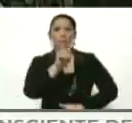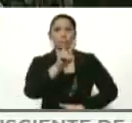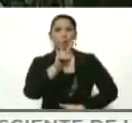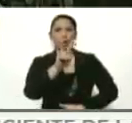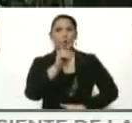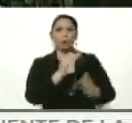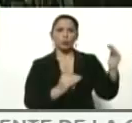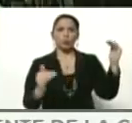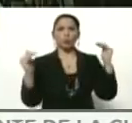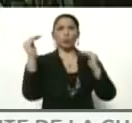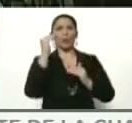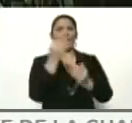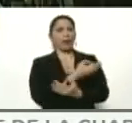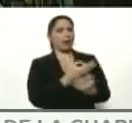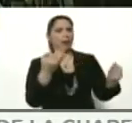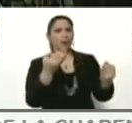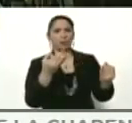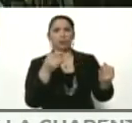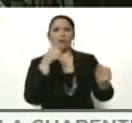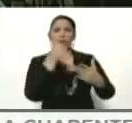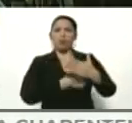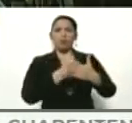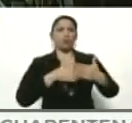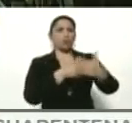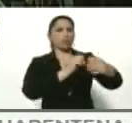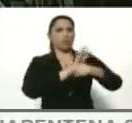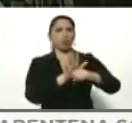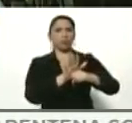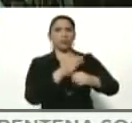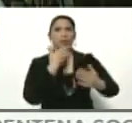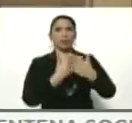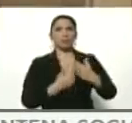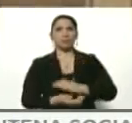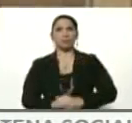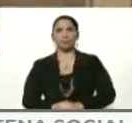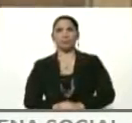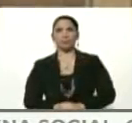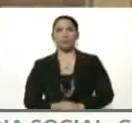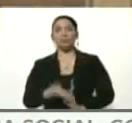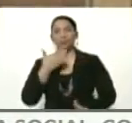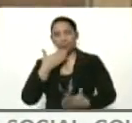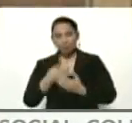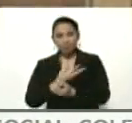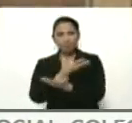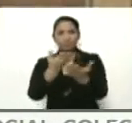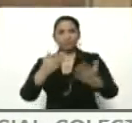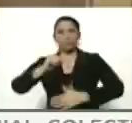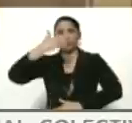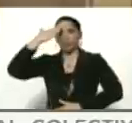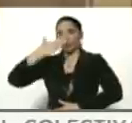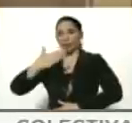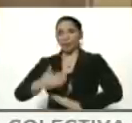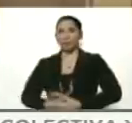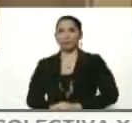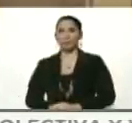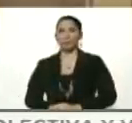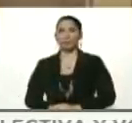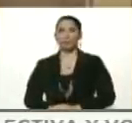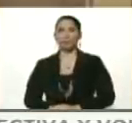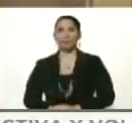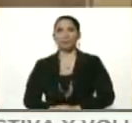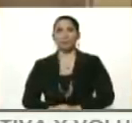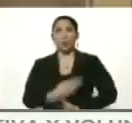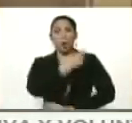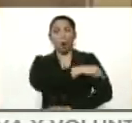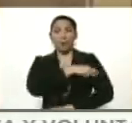salir adelante con éxito en la lucha contra el COVID-19. Así es, muchísimas gracias, almirante en jefe. Bueno,